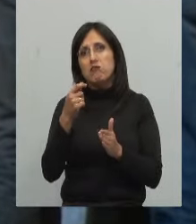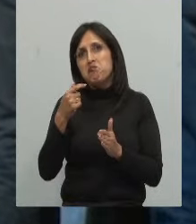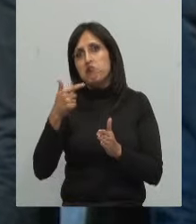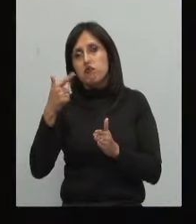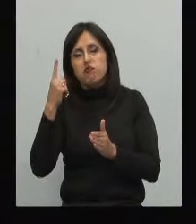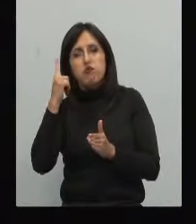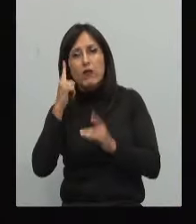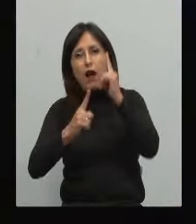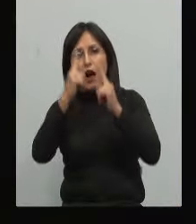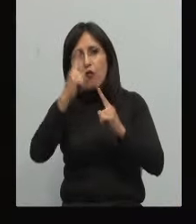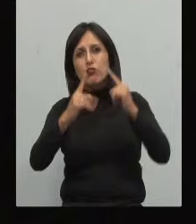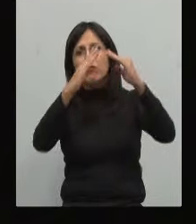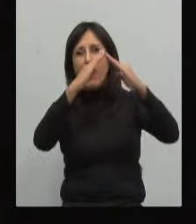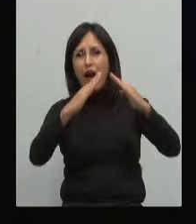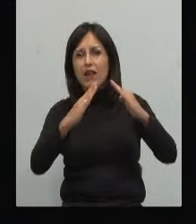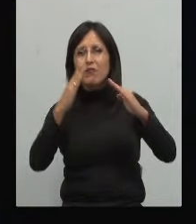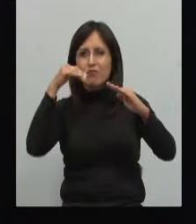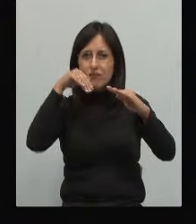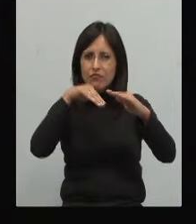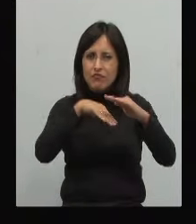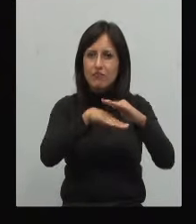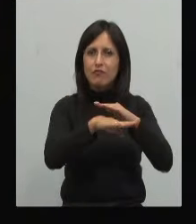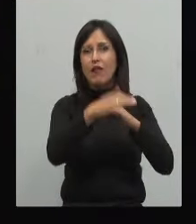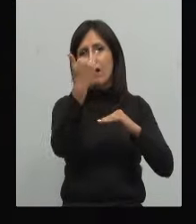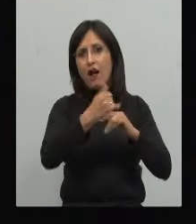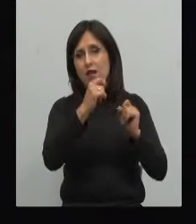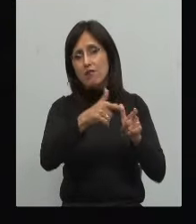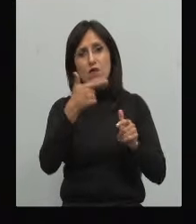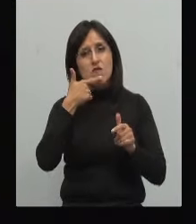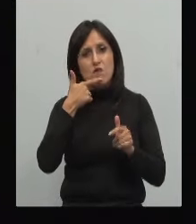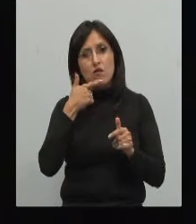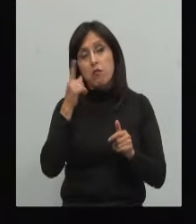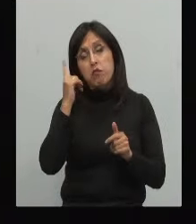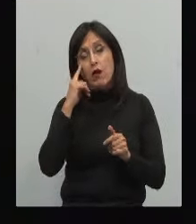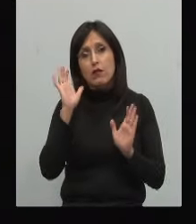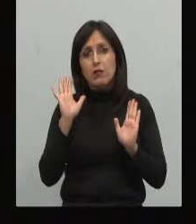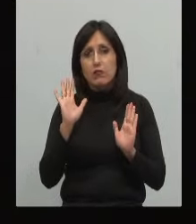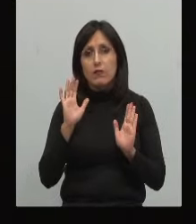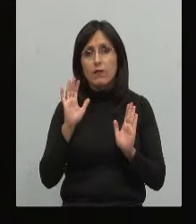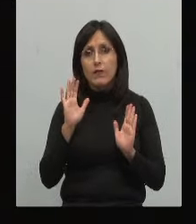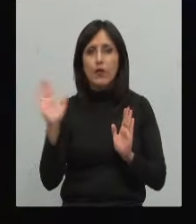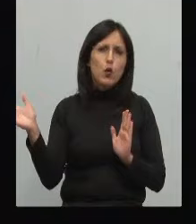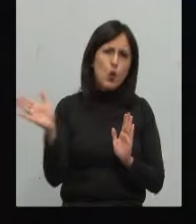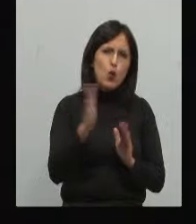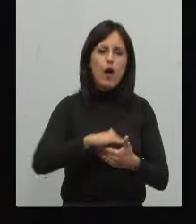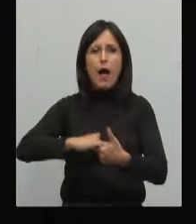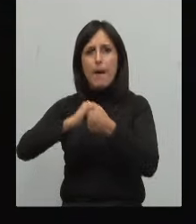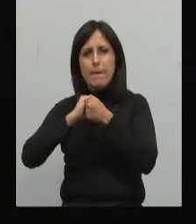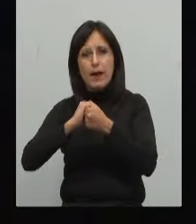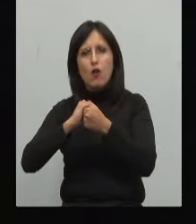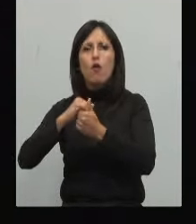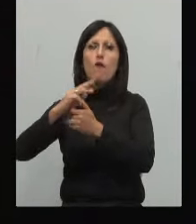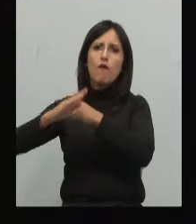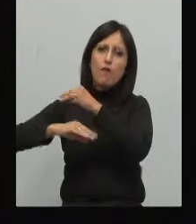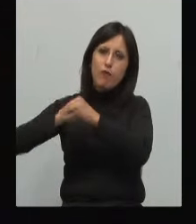tuvimos varias versiones, la cuestión es que nos trasladamos todos a amigos y familiares